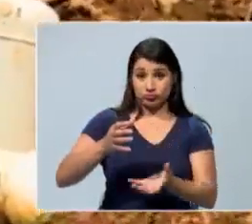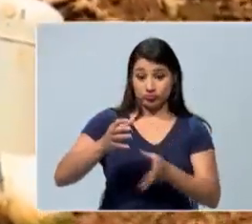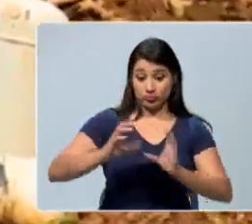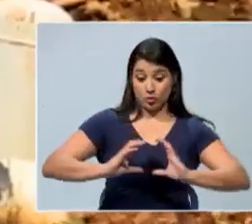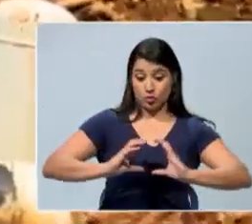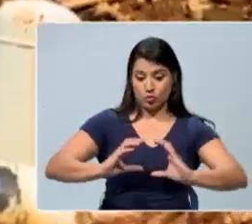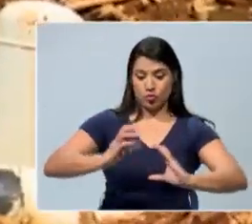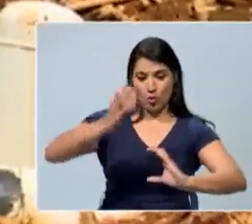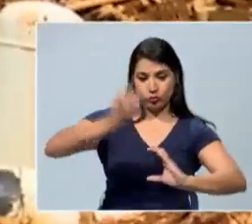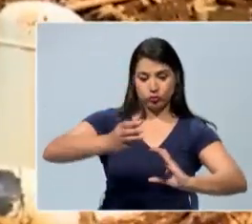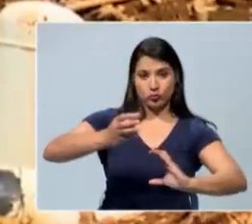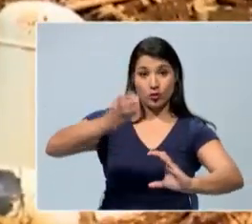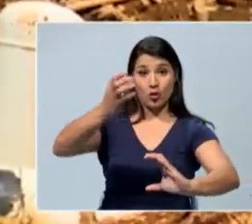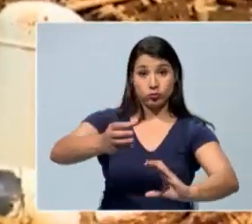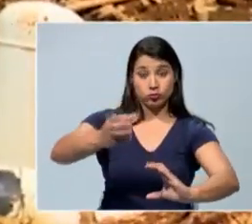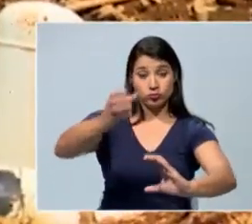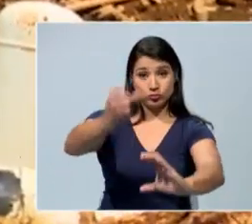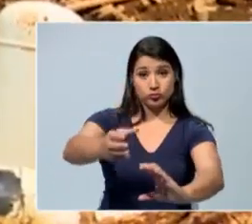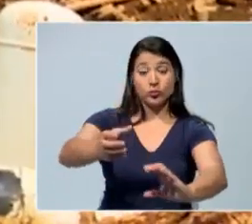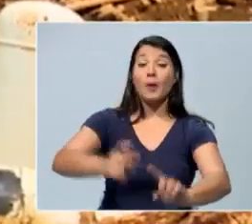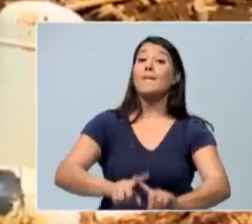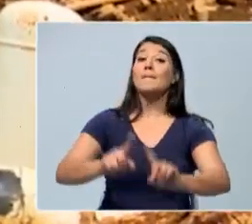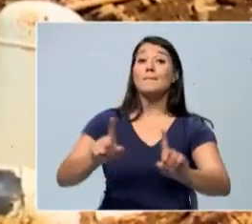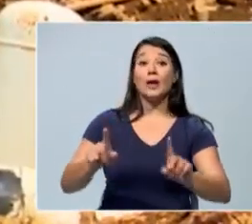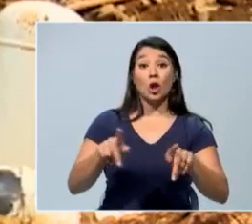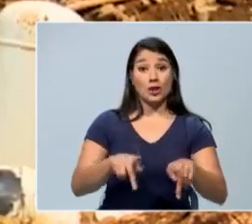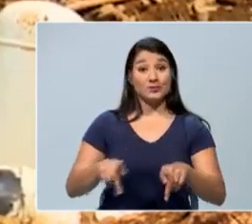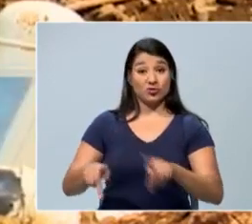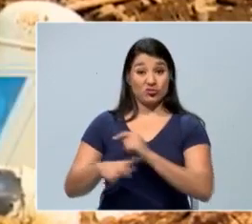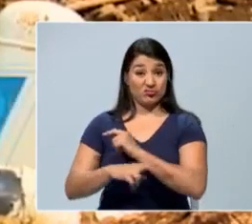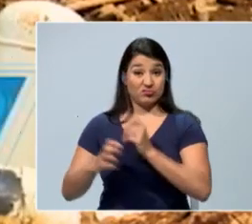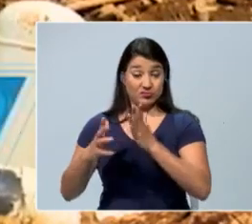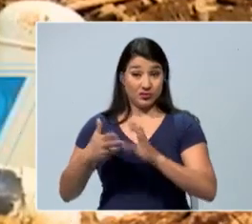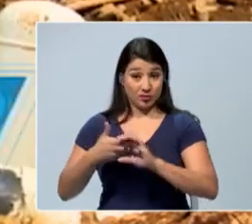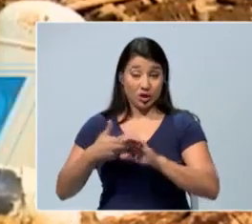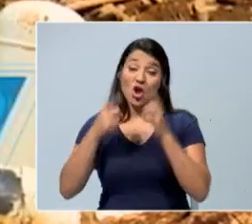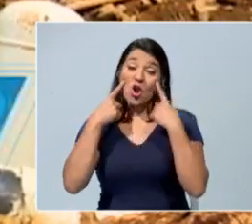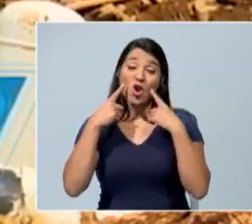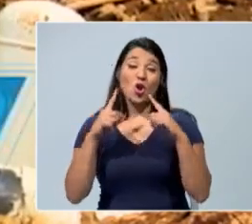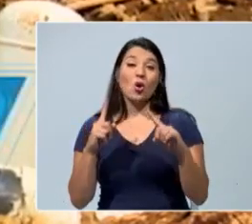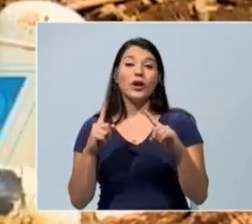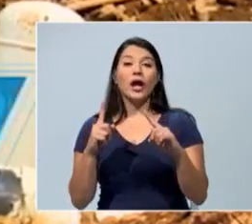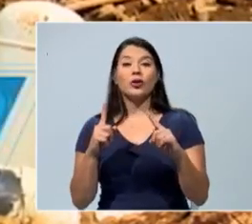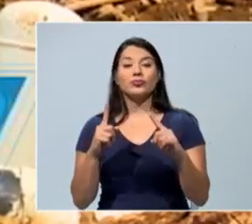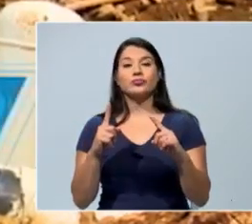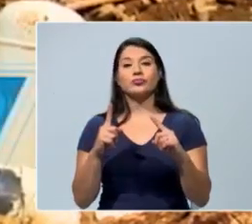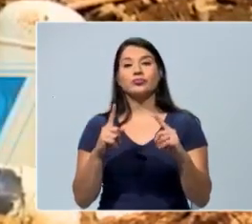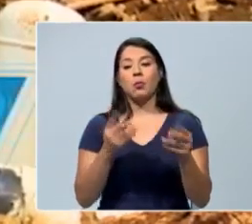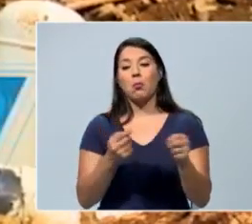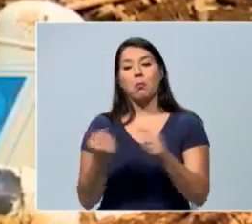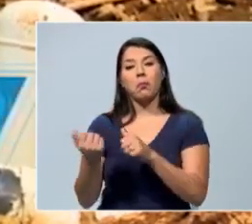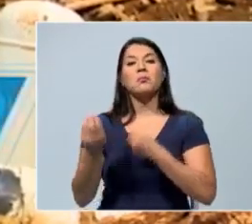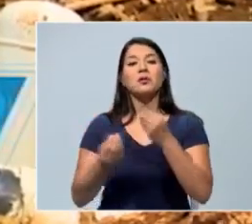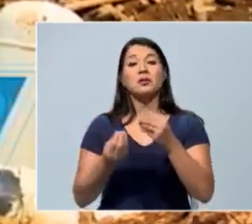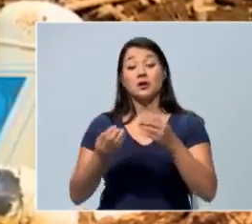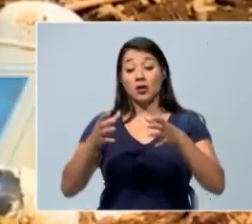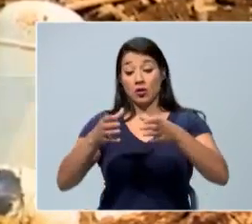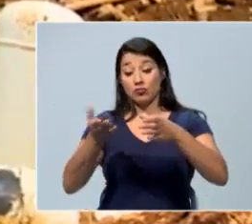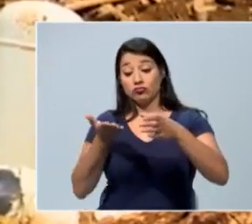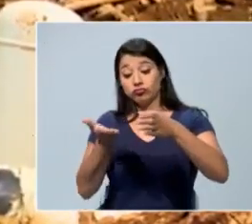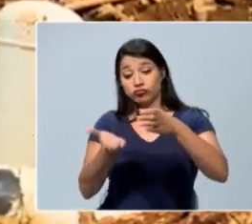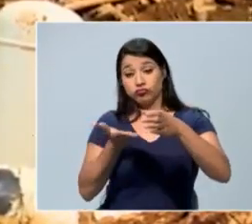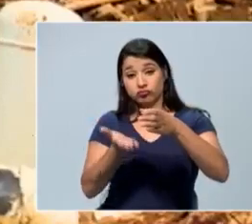dedican a robar combustible del poliducto también lograron enfrentarlo. Los cortaban y les hacían un tipo de rosca para